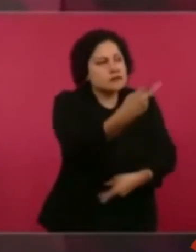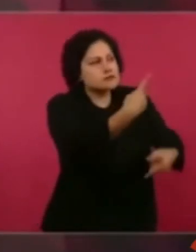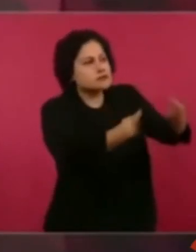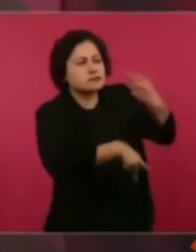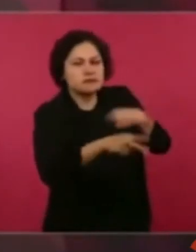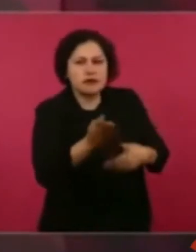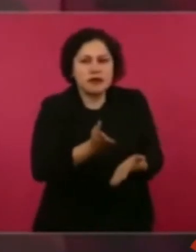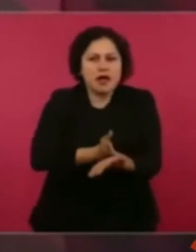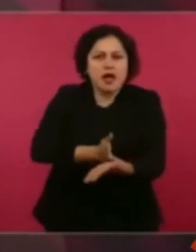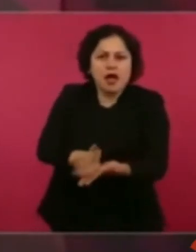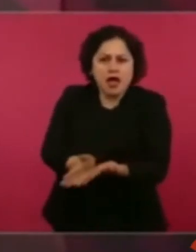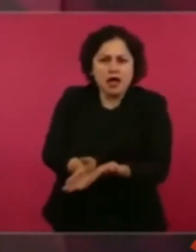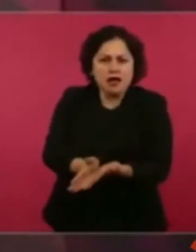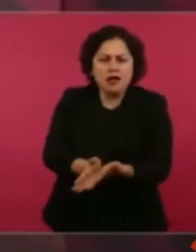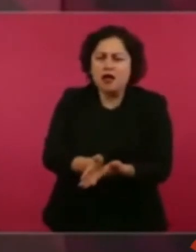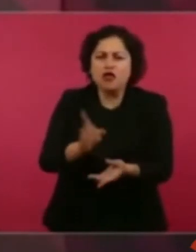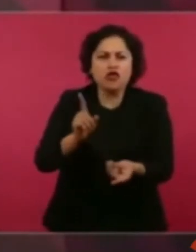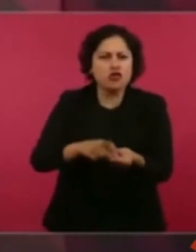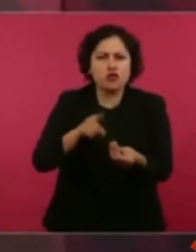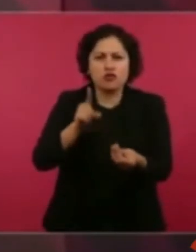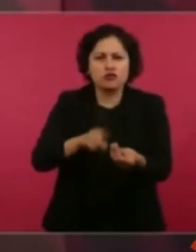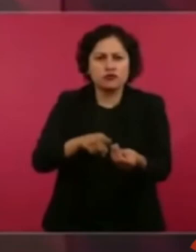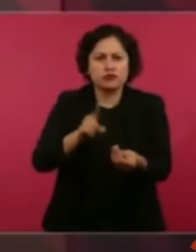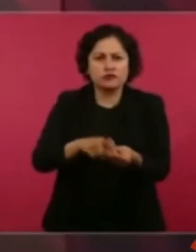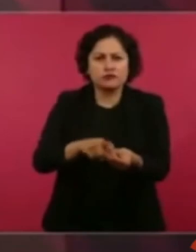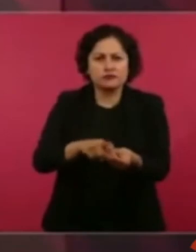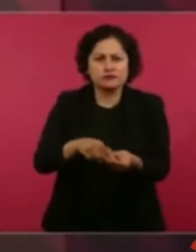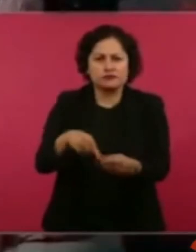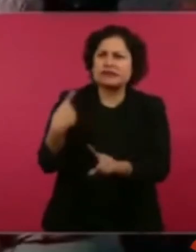¿Quién les autoriza